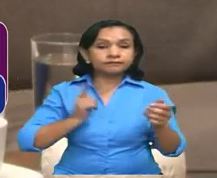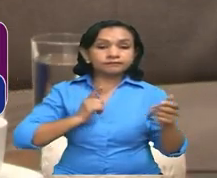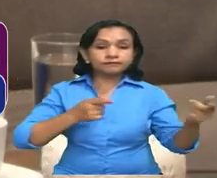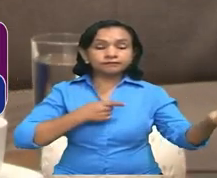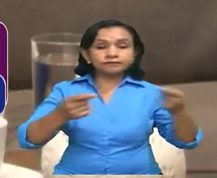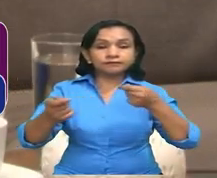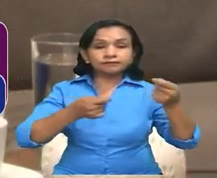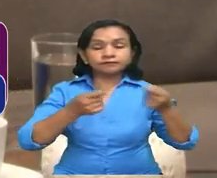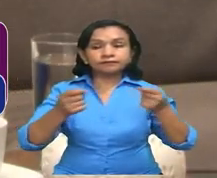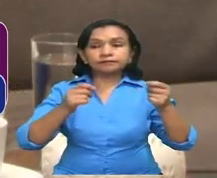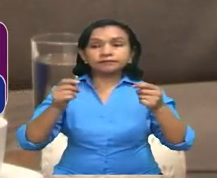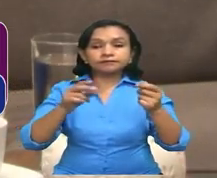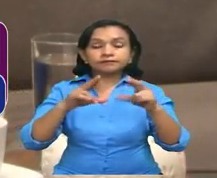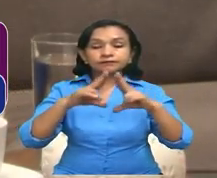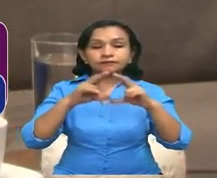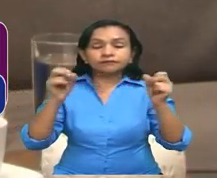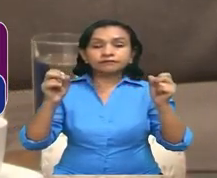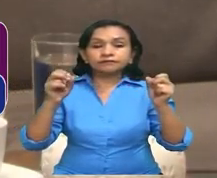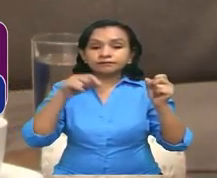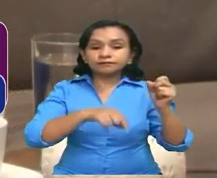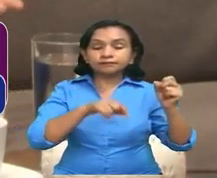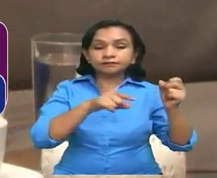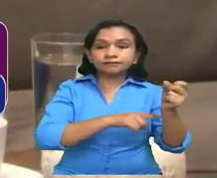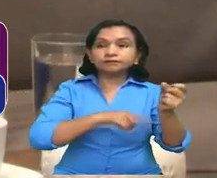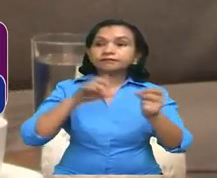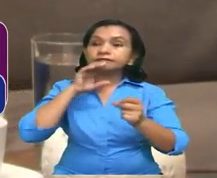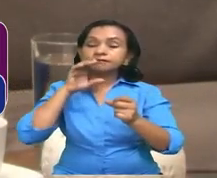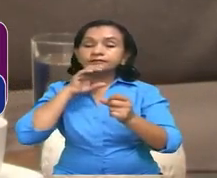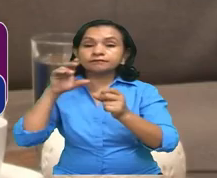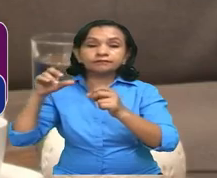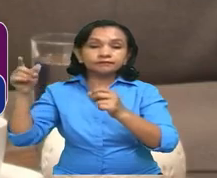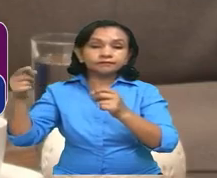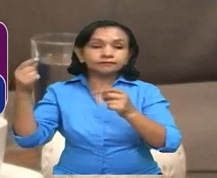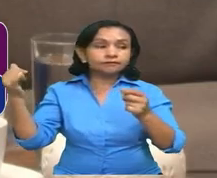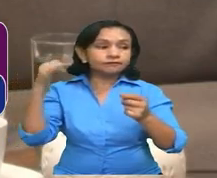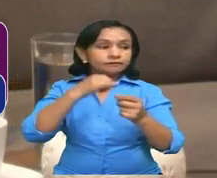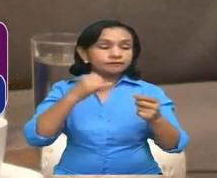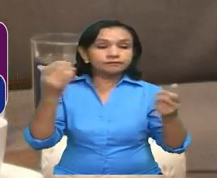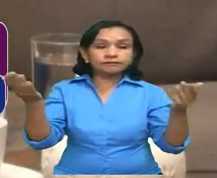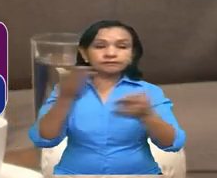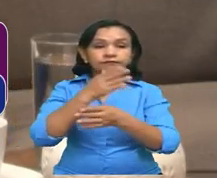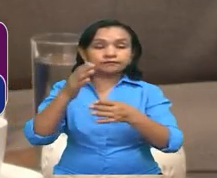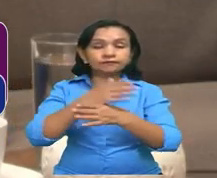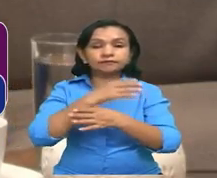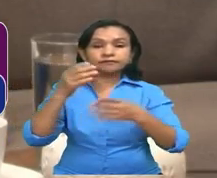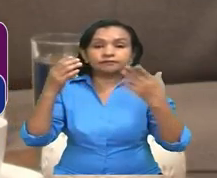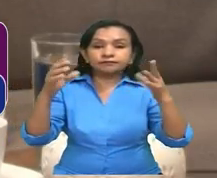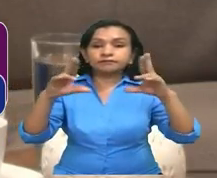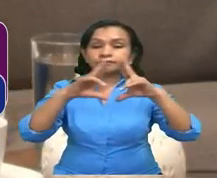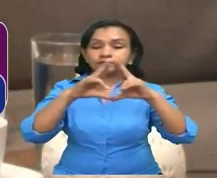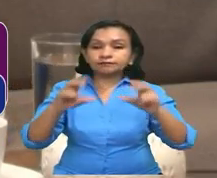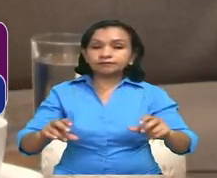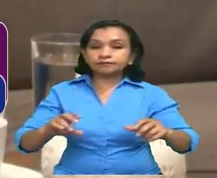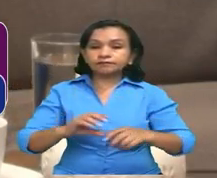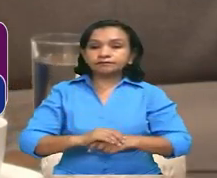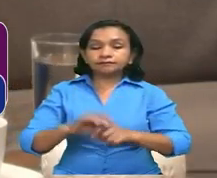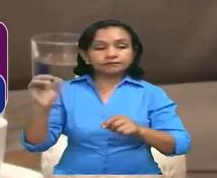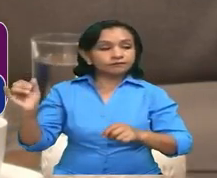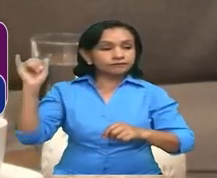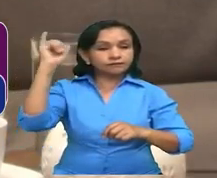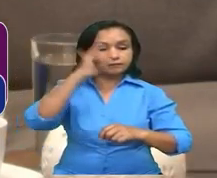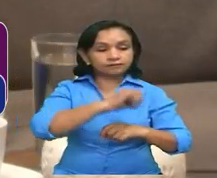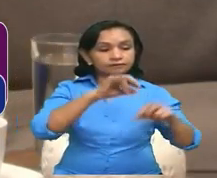viajes de familiarización de ambas vías, pues nuestros empresarios, nuestras turoperadoras viajaron hacia el país hermano, conocieron qué